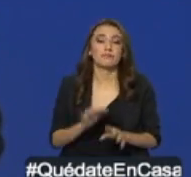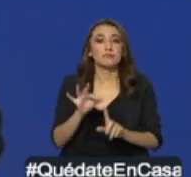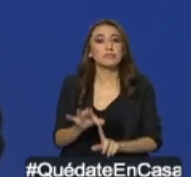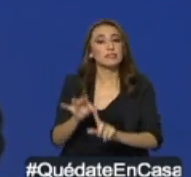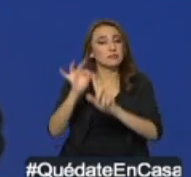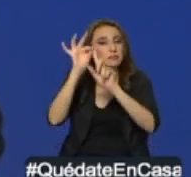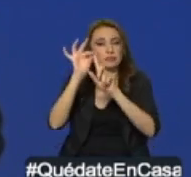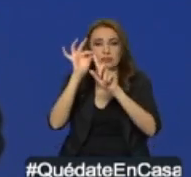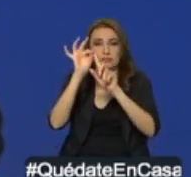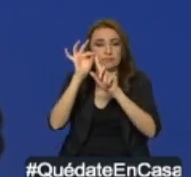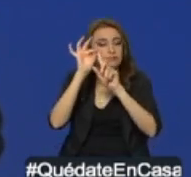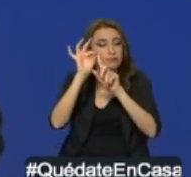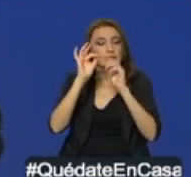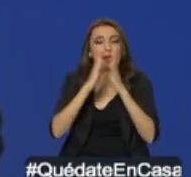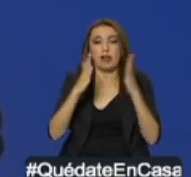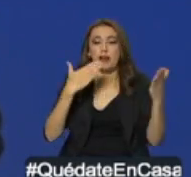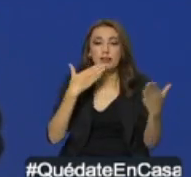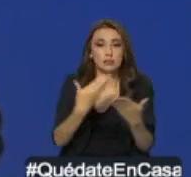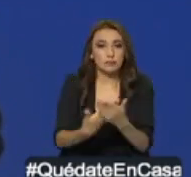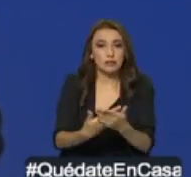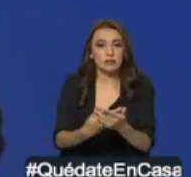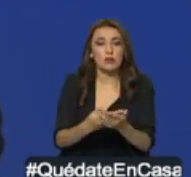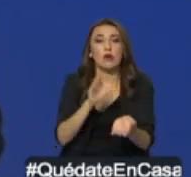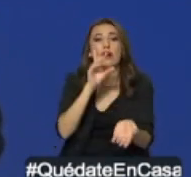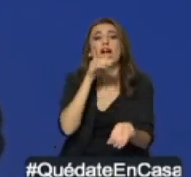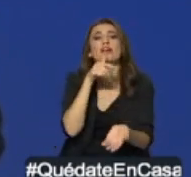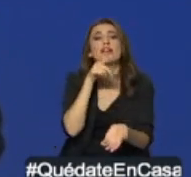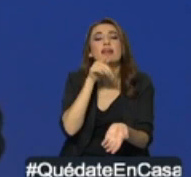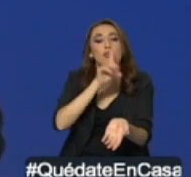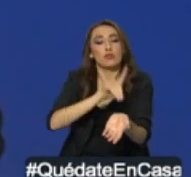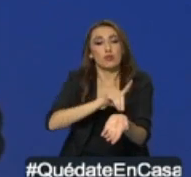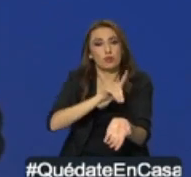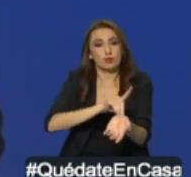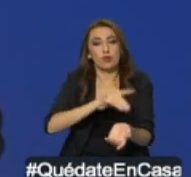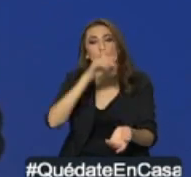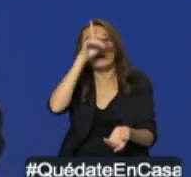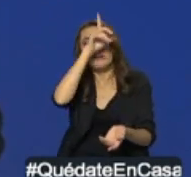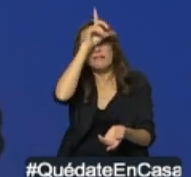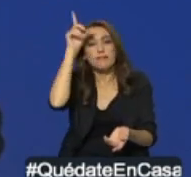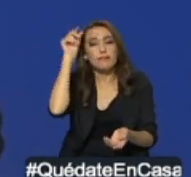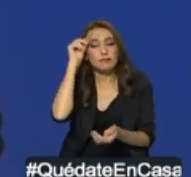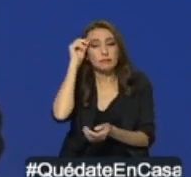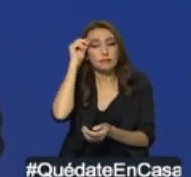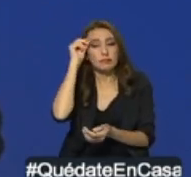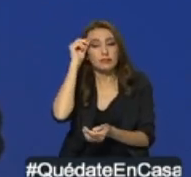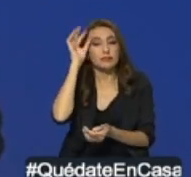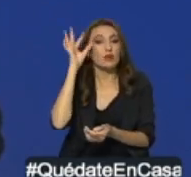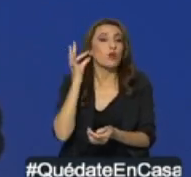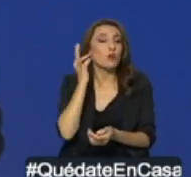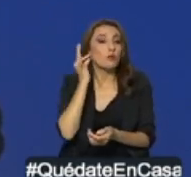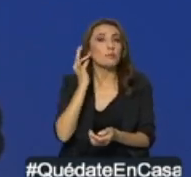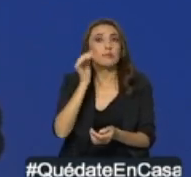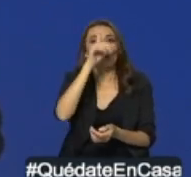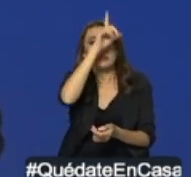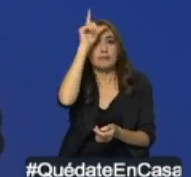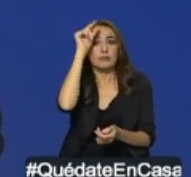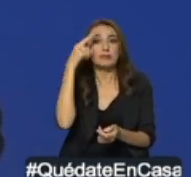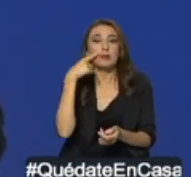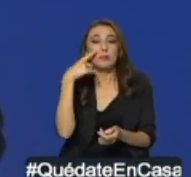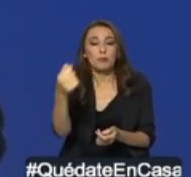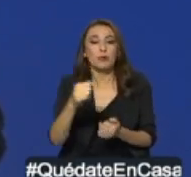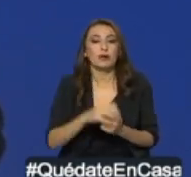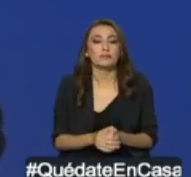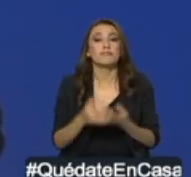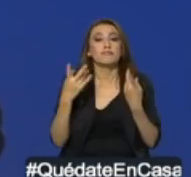de la salud a los médicos a los queridos enfermeros y enfermeras a las auxiliares de